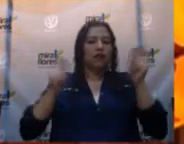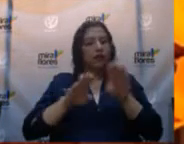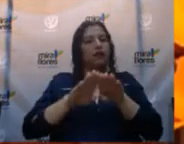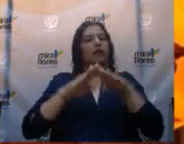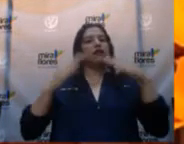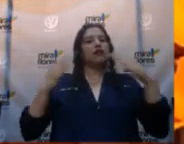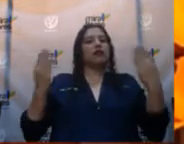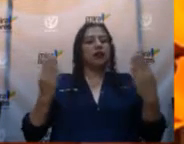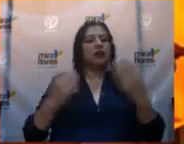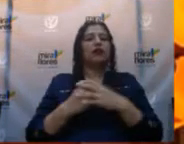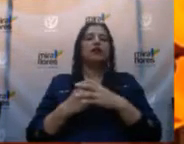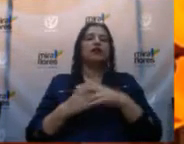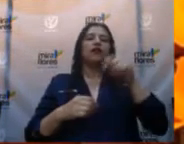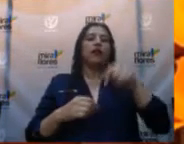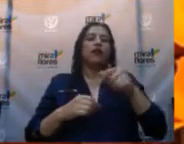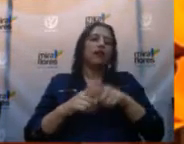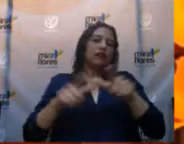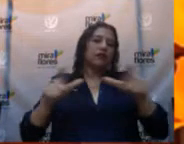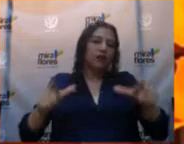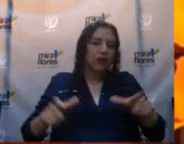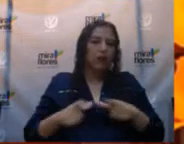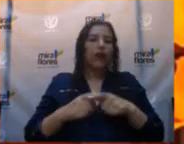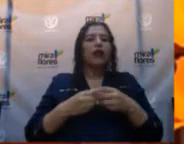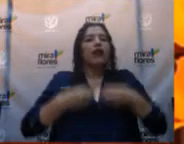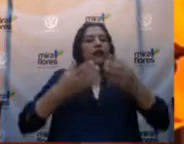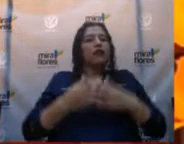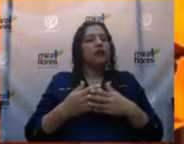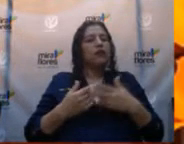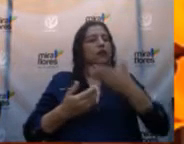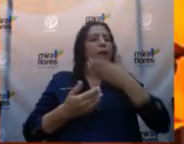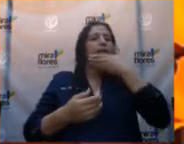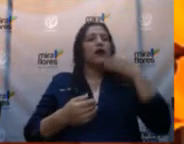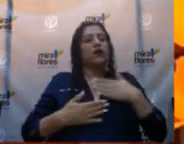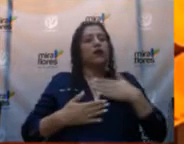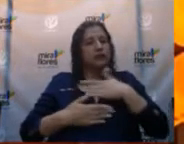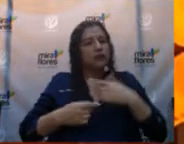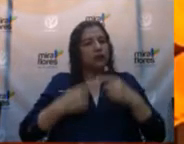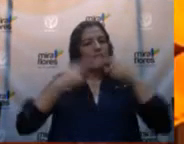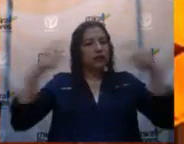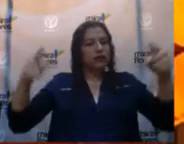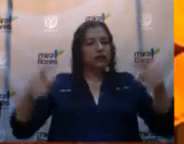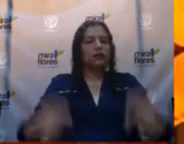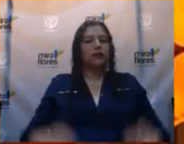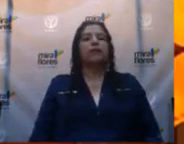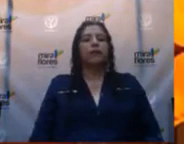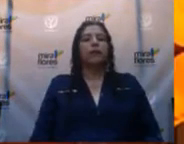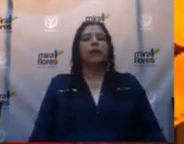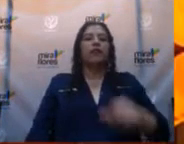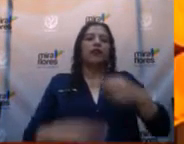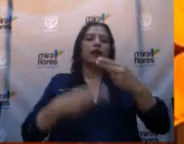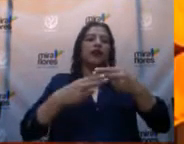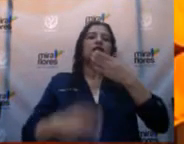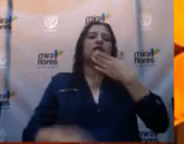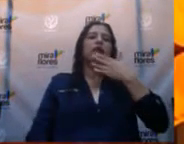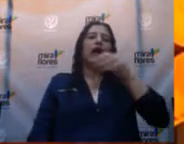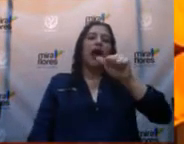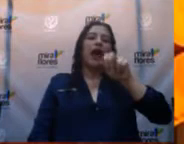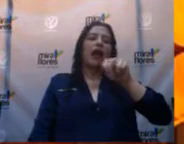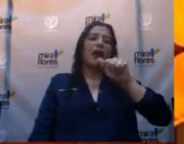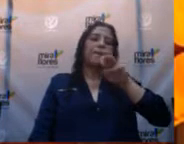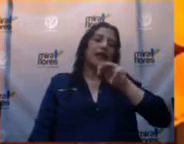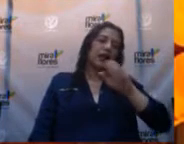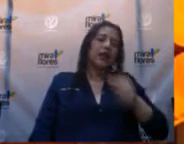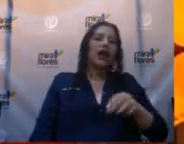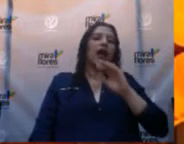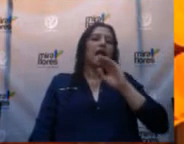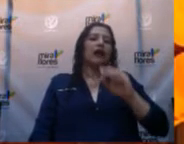creación de la de su distrito, expresándoles los mejores deseos de éxito en su gestión. Ana María Romero Lozada hace